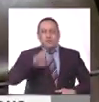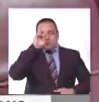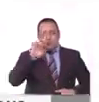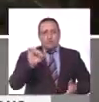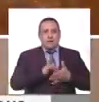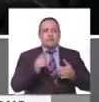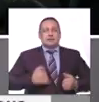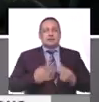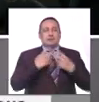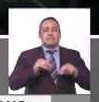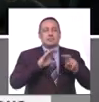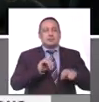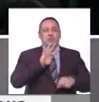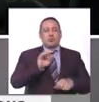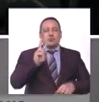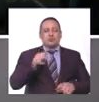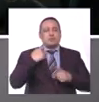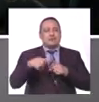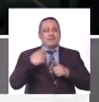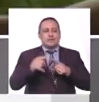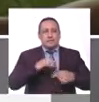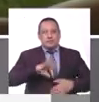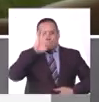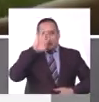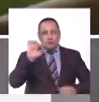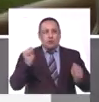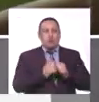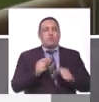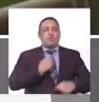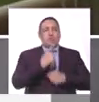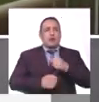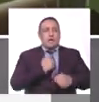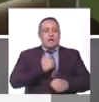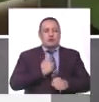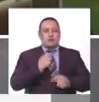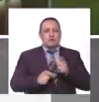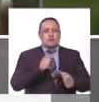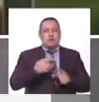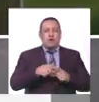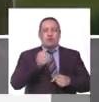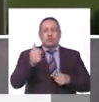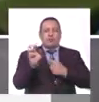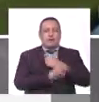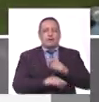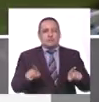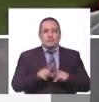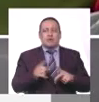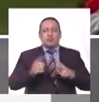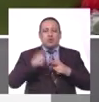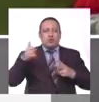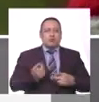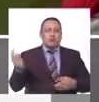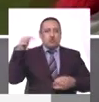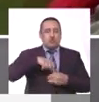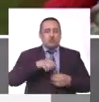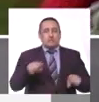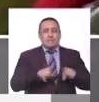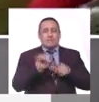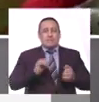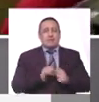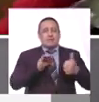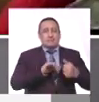estima que habría 742 casos de tuberculosis por año en población extranjera, migrantes y refugiados, de los cuales